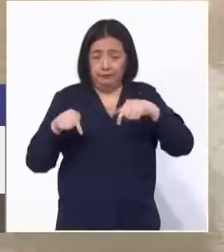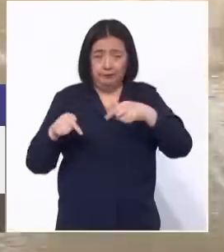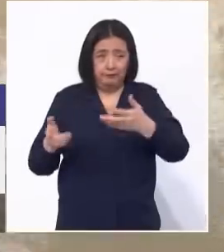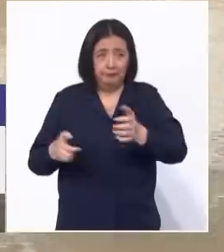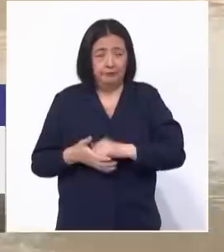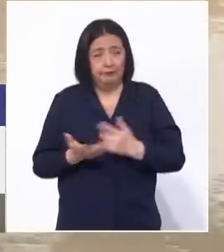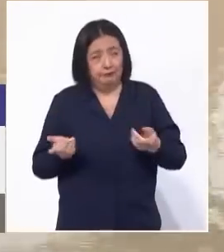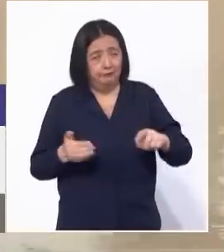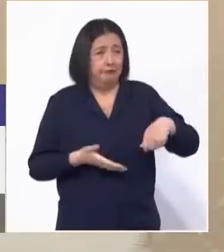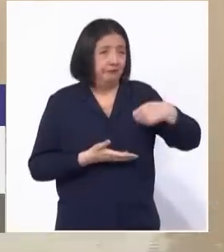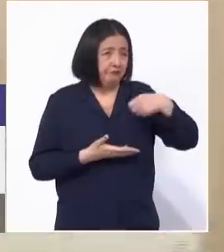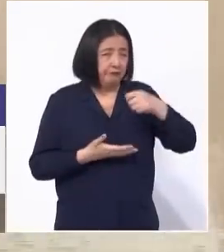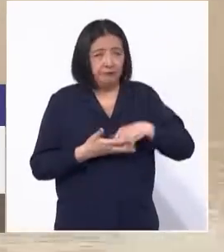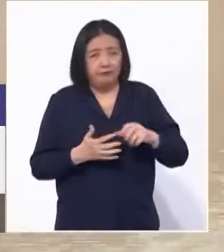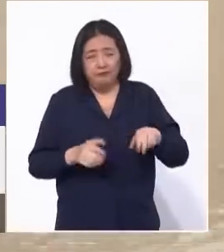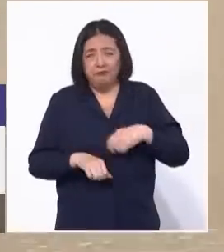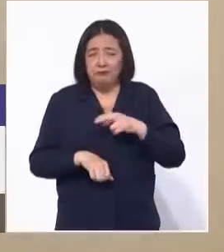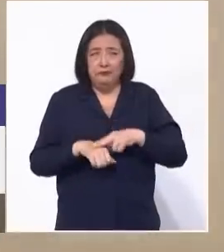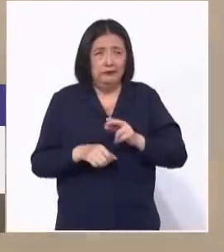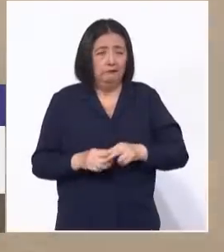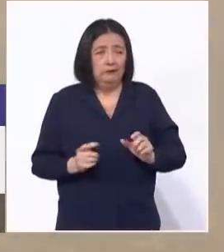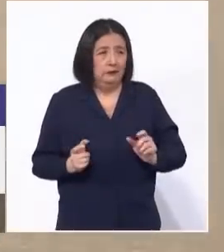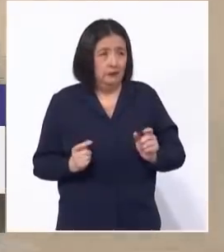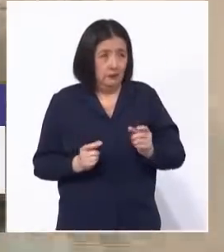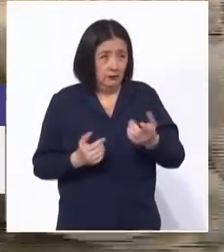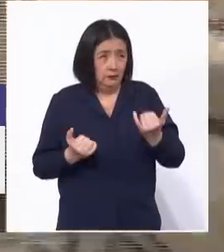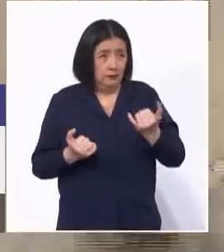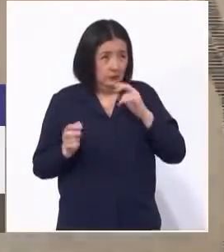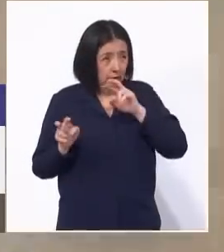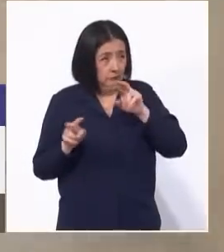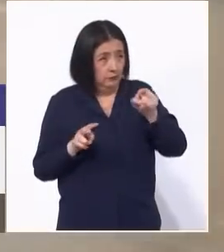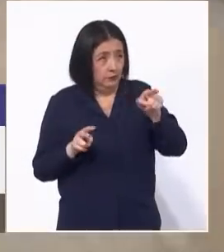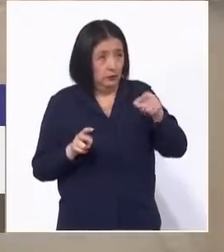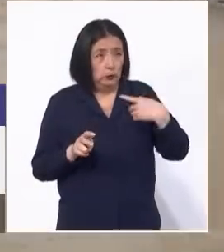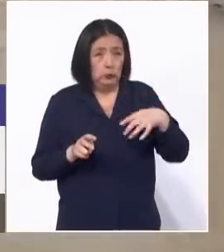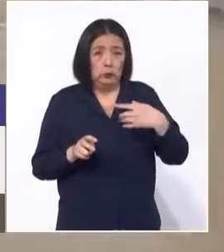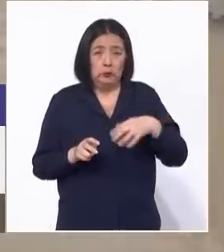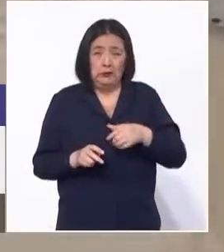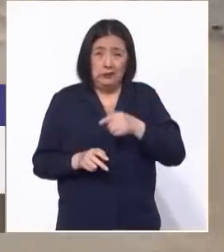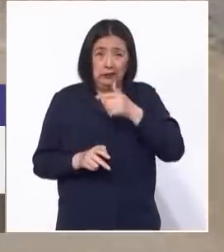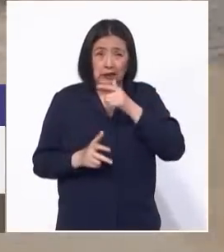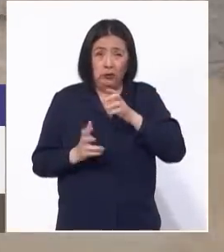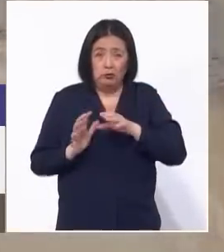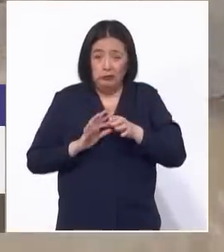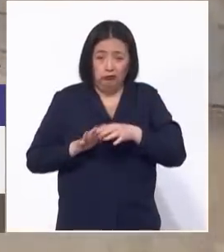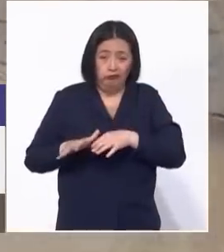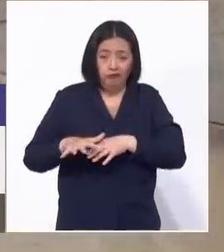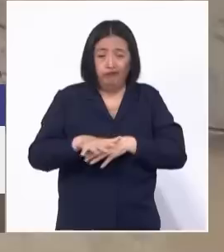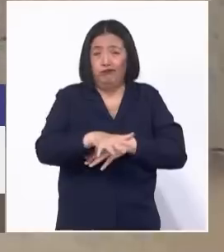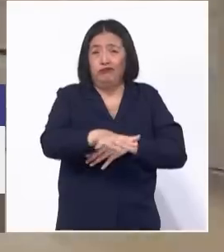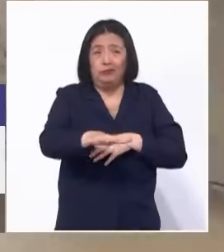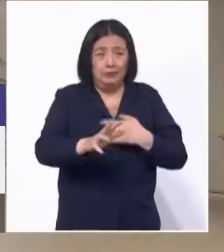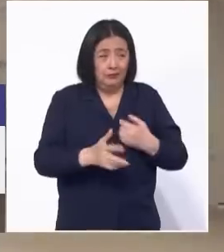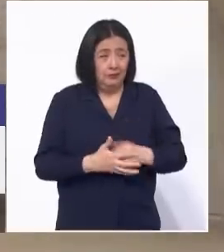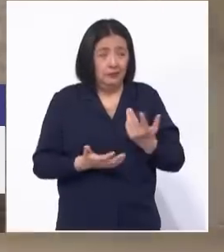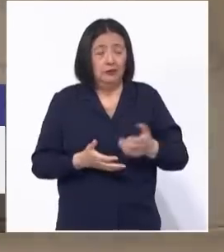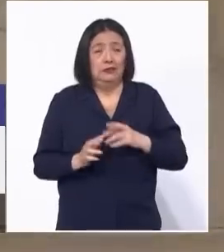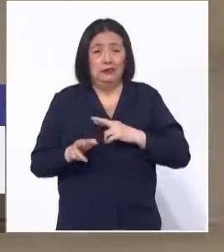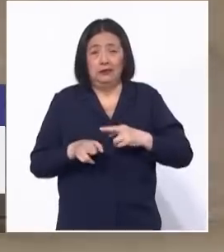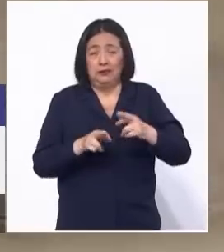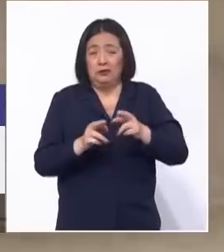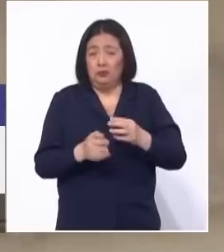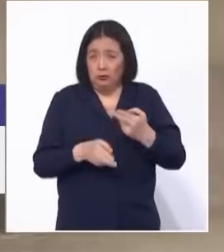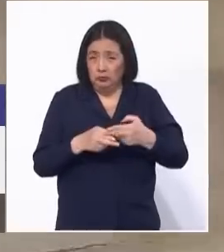de un delicioso plato, normalmente camarones. Lamentablemente ahora, como ustedes pueden ver, está totalmente cubierto por el agua del río Mala que se